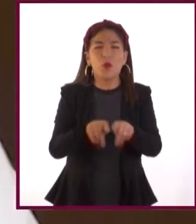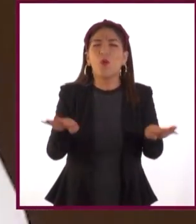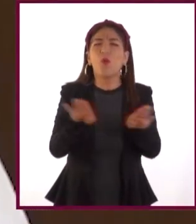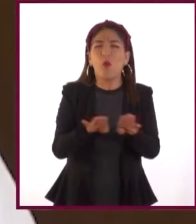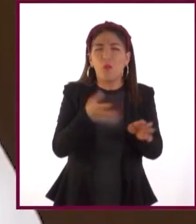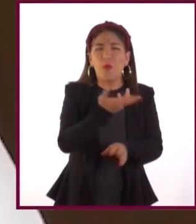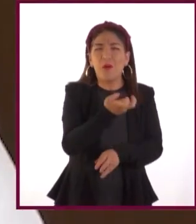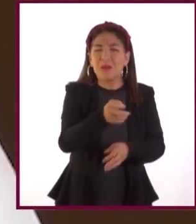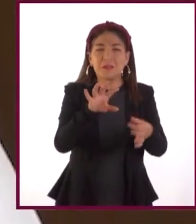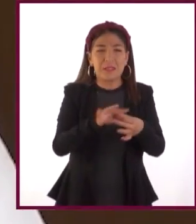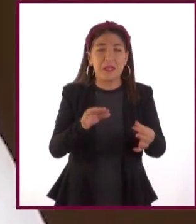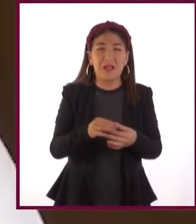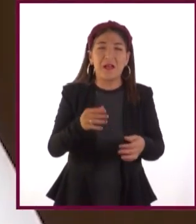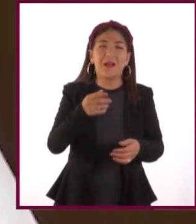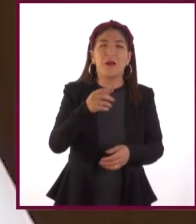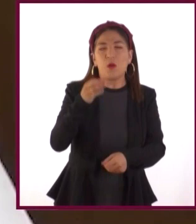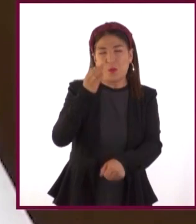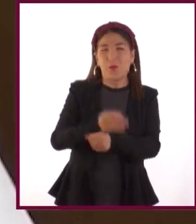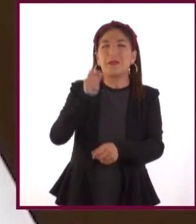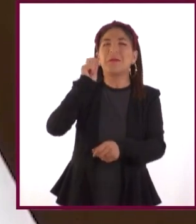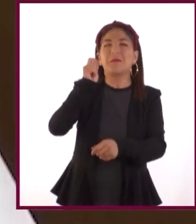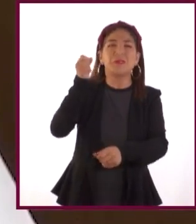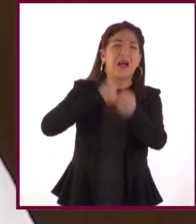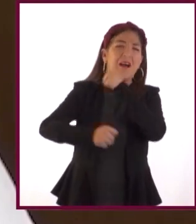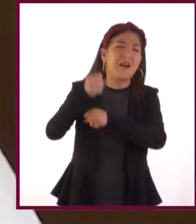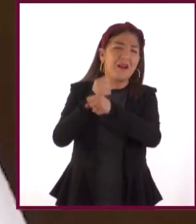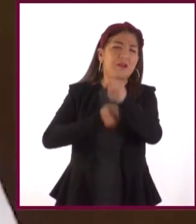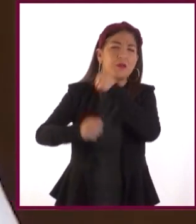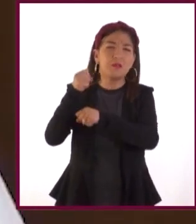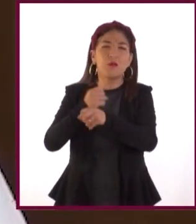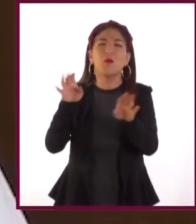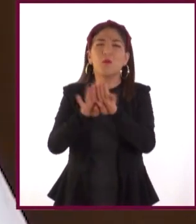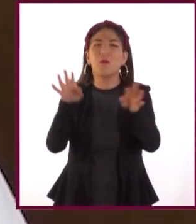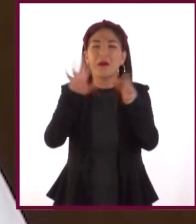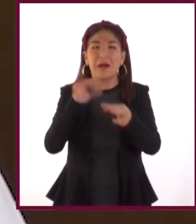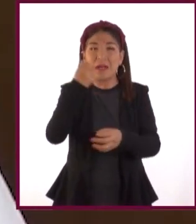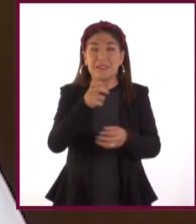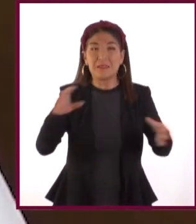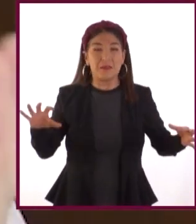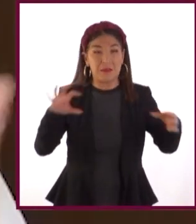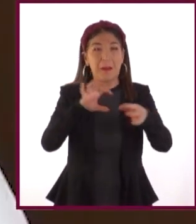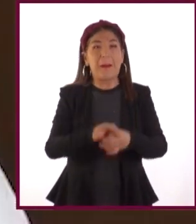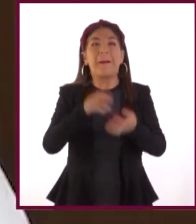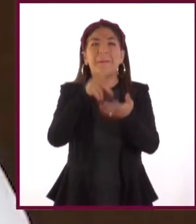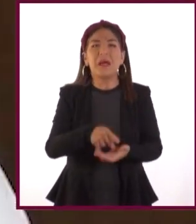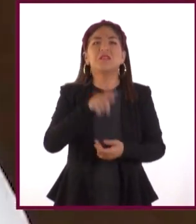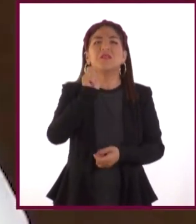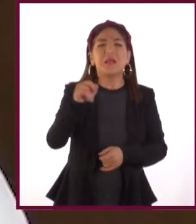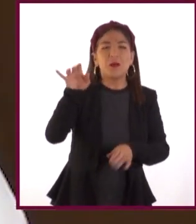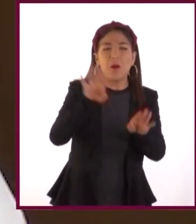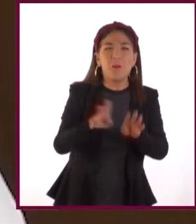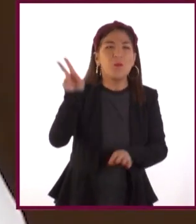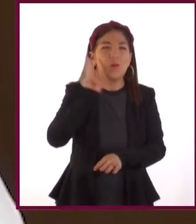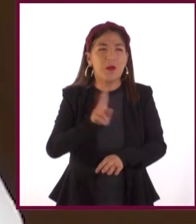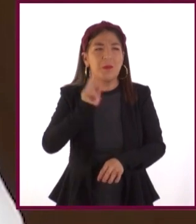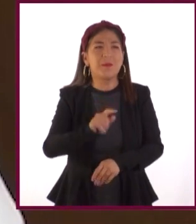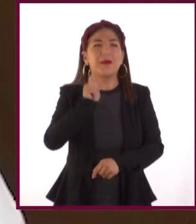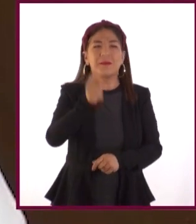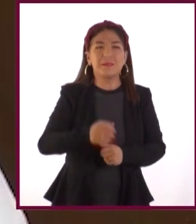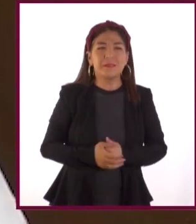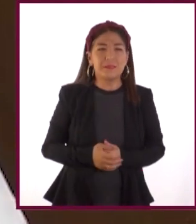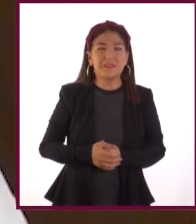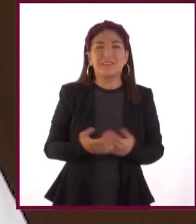como dinamómetros, que significa dínamo de fuerza y metro de medida. La materia no se crea ni se destruye, solo se